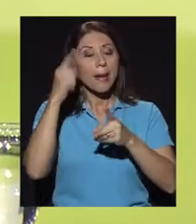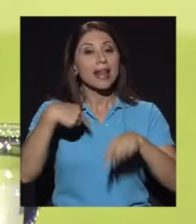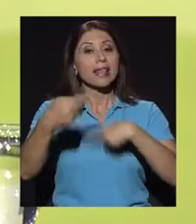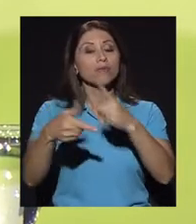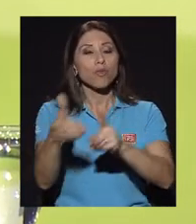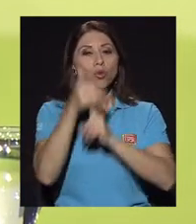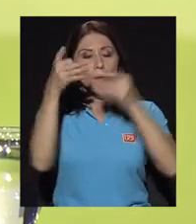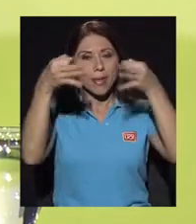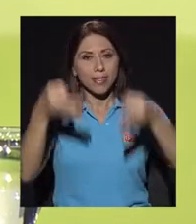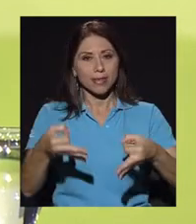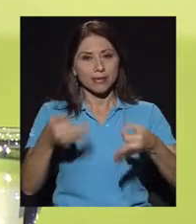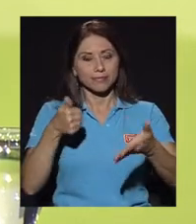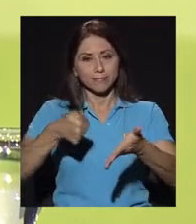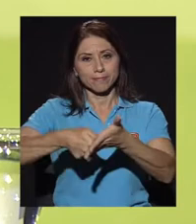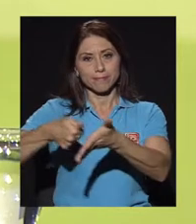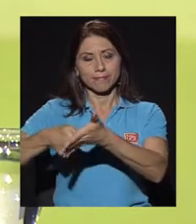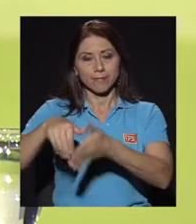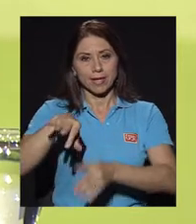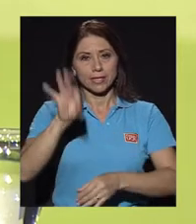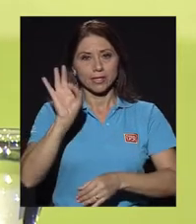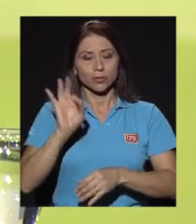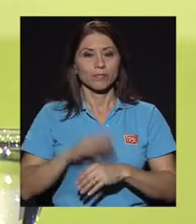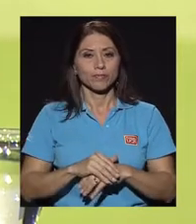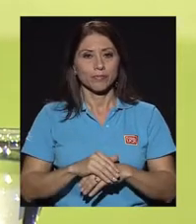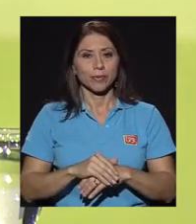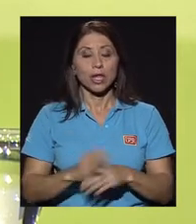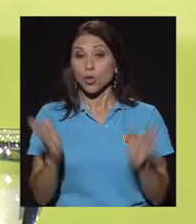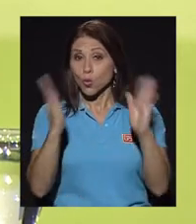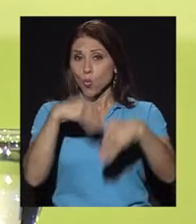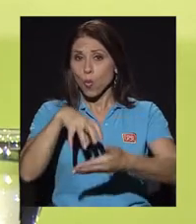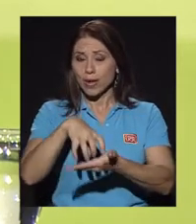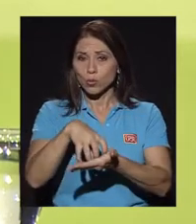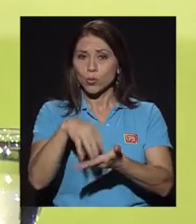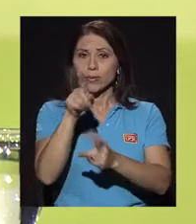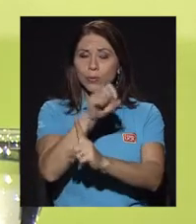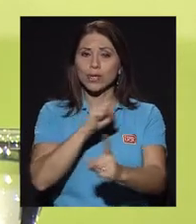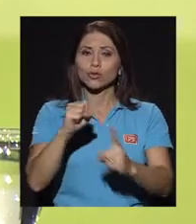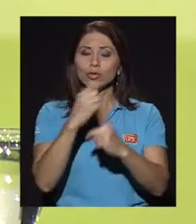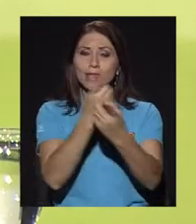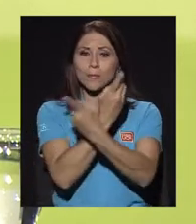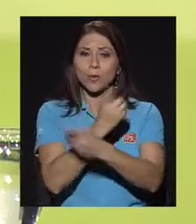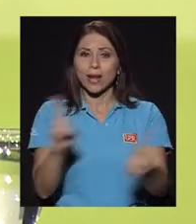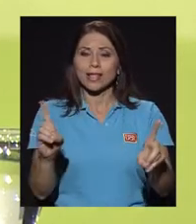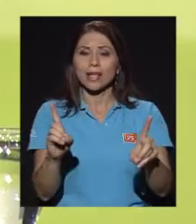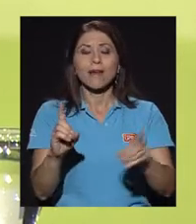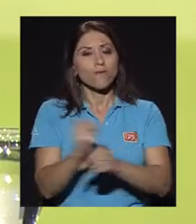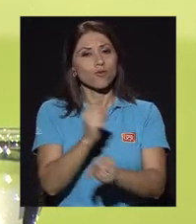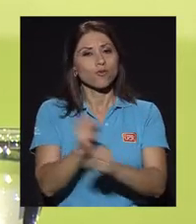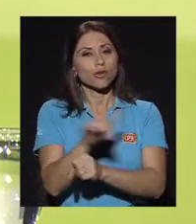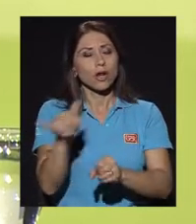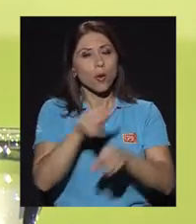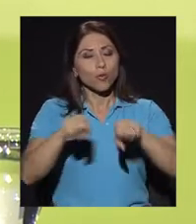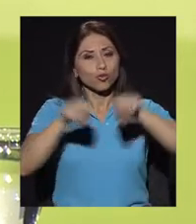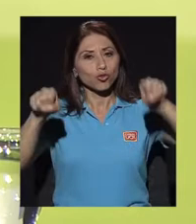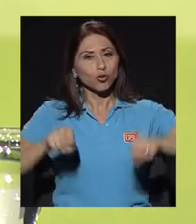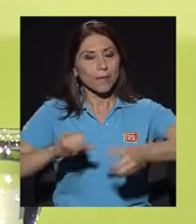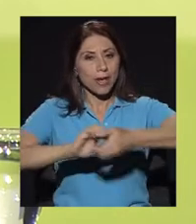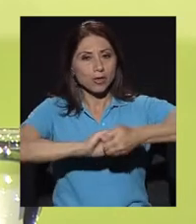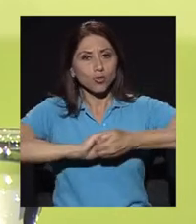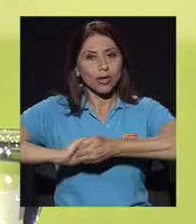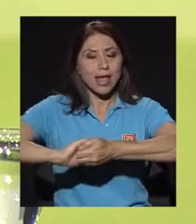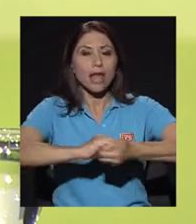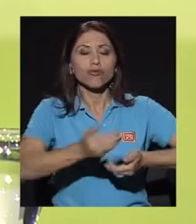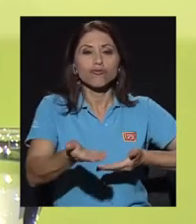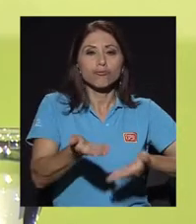cara al día de la elección. Y es que no cabe duda que una sociedad democrática funciona como un sistema solidario basado